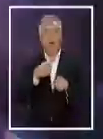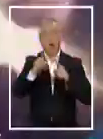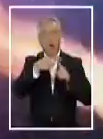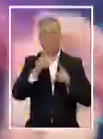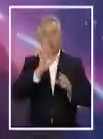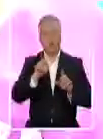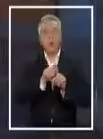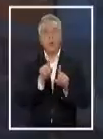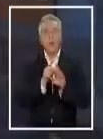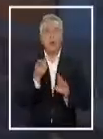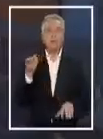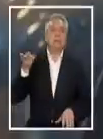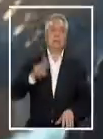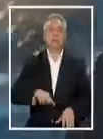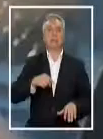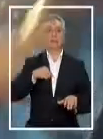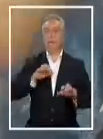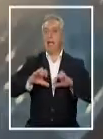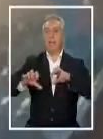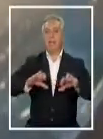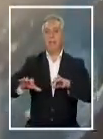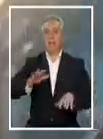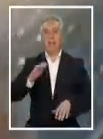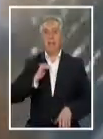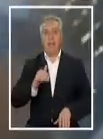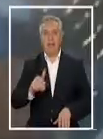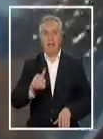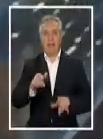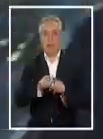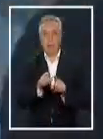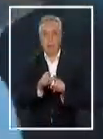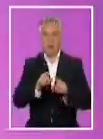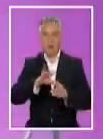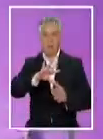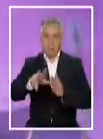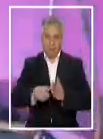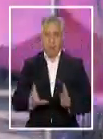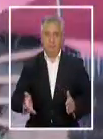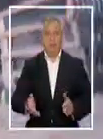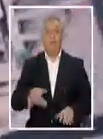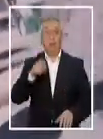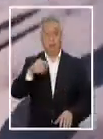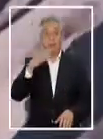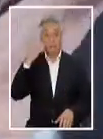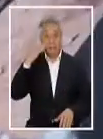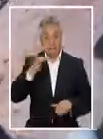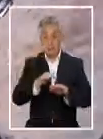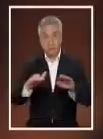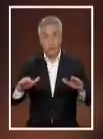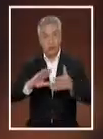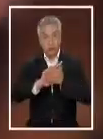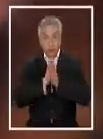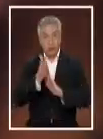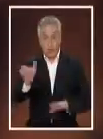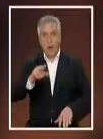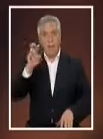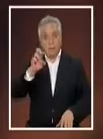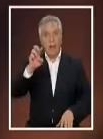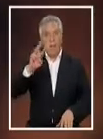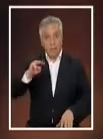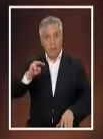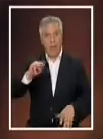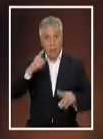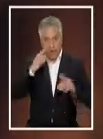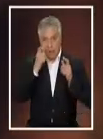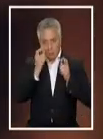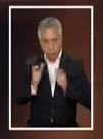usan como camuflaje para sus actividades ilícitas. Distinto es el caso de los niños, donde la presencia de los padres y vigilancia